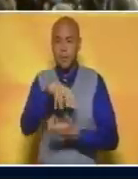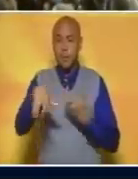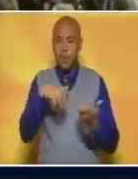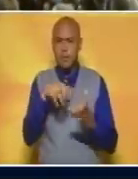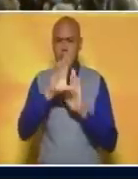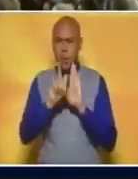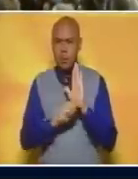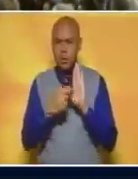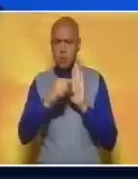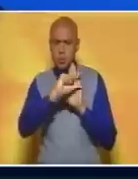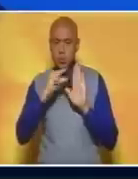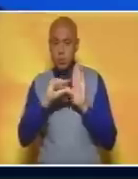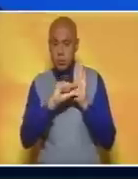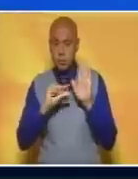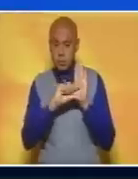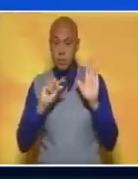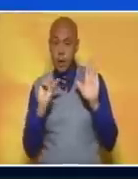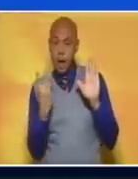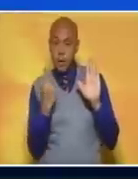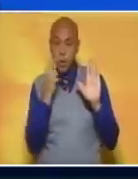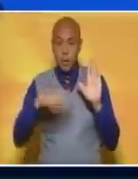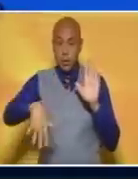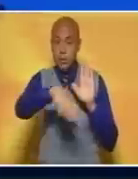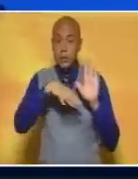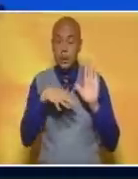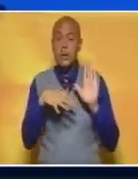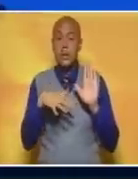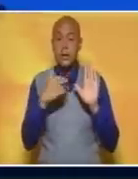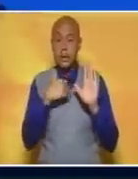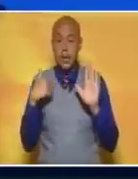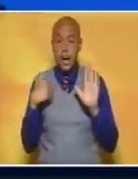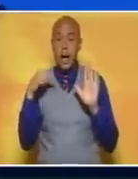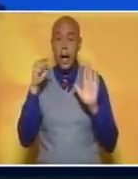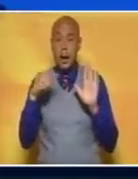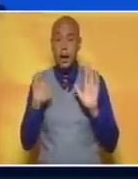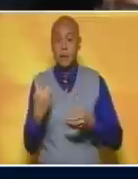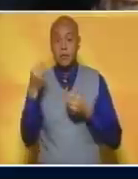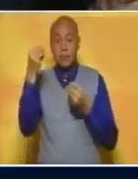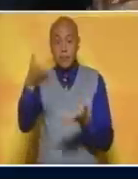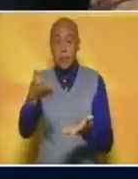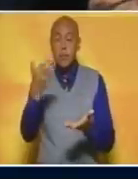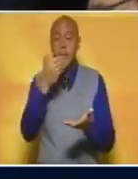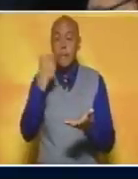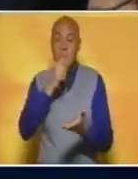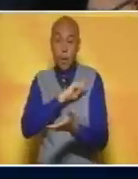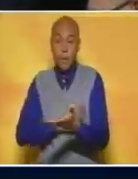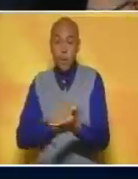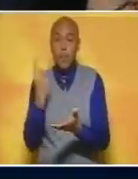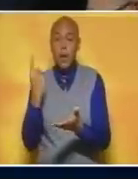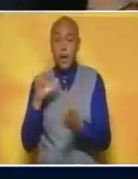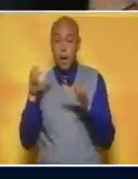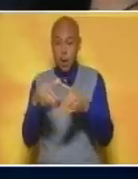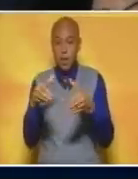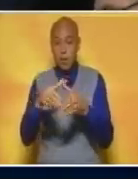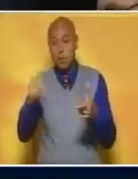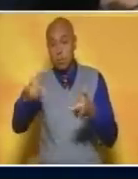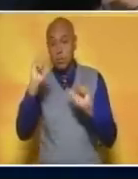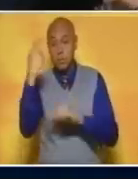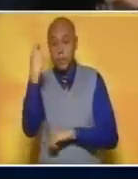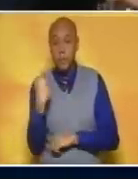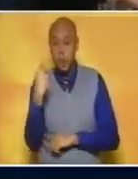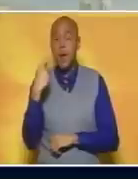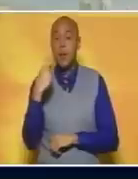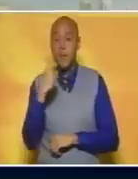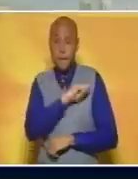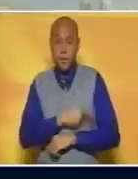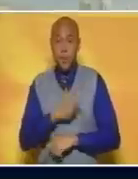Constitución propuestas por el jefe del Kremlin destinadas a otorgar mayores poderes a la Cámara de Diputados. Asegura